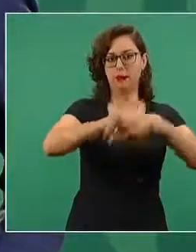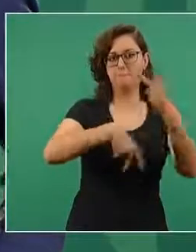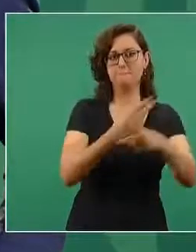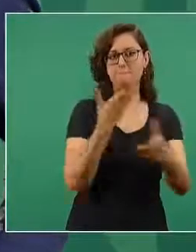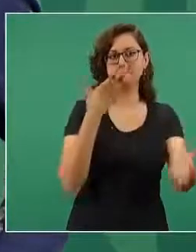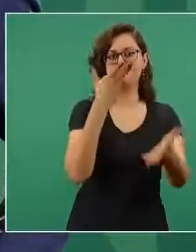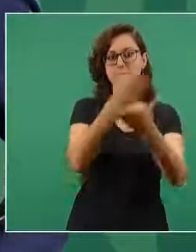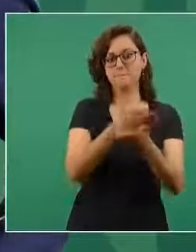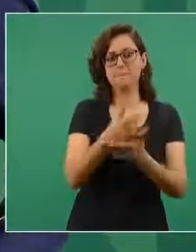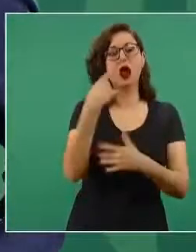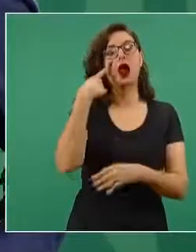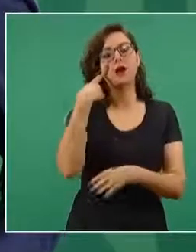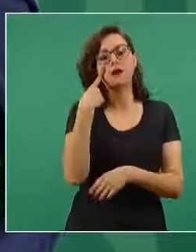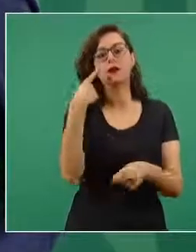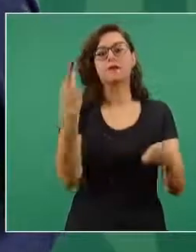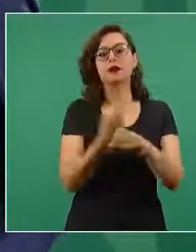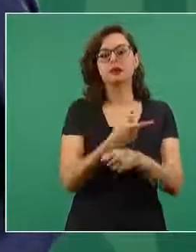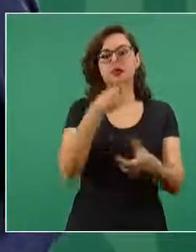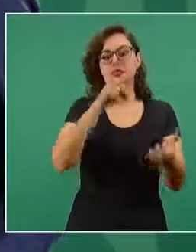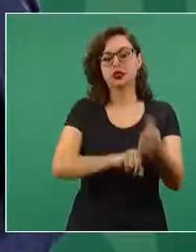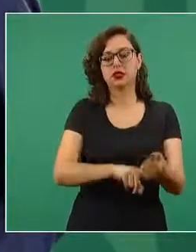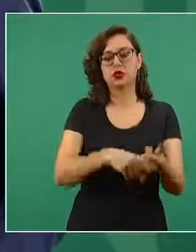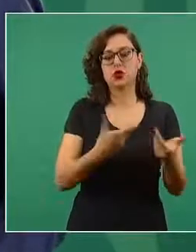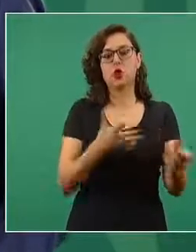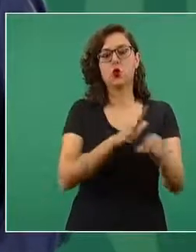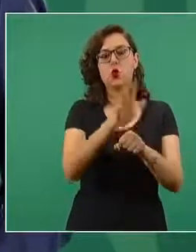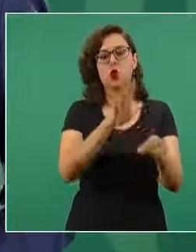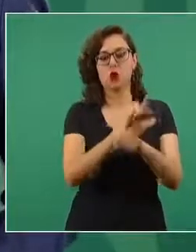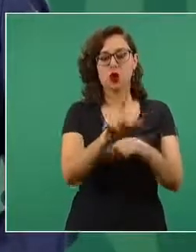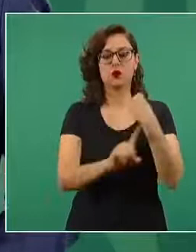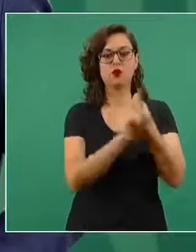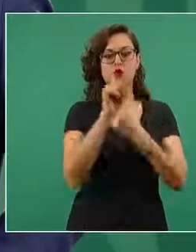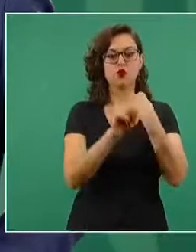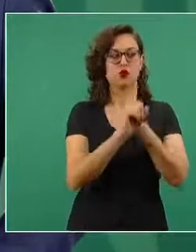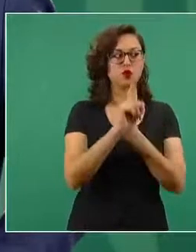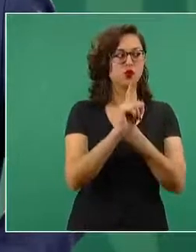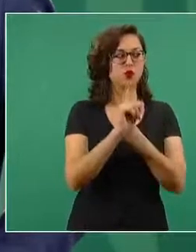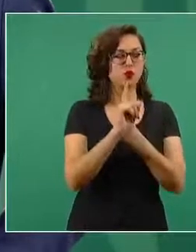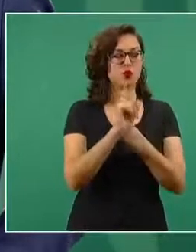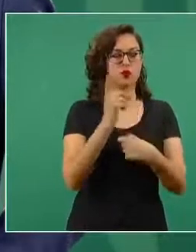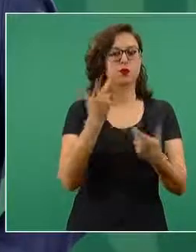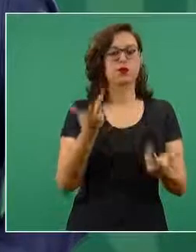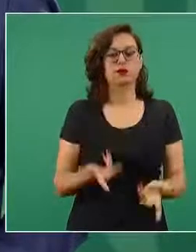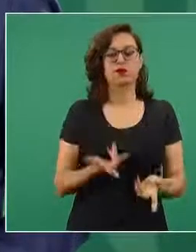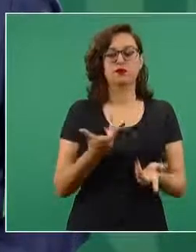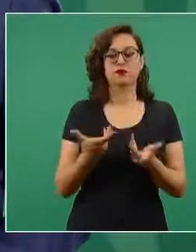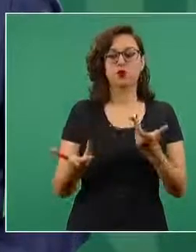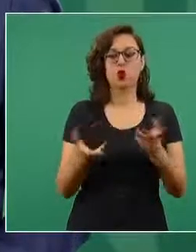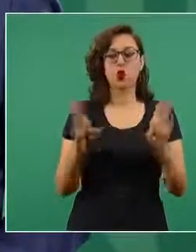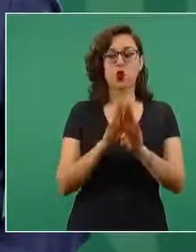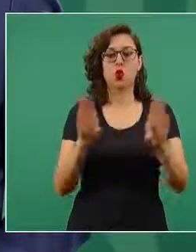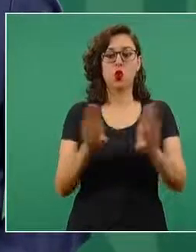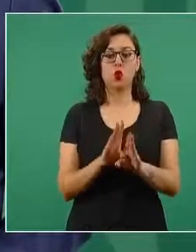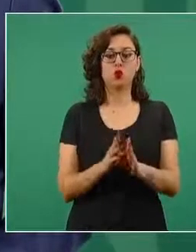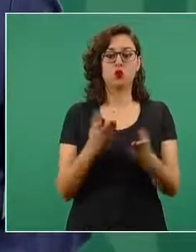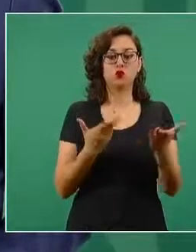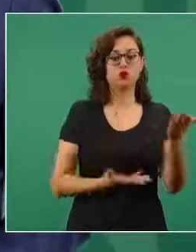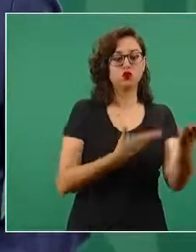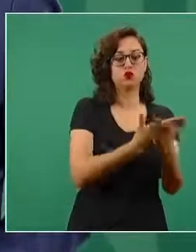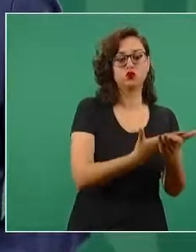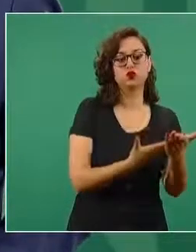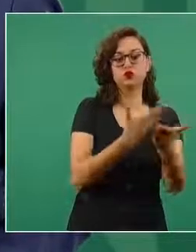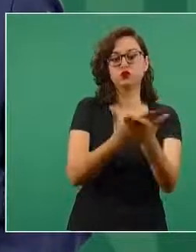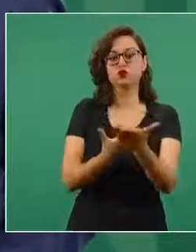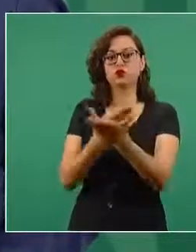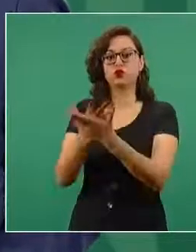este problema y nos presente alternativas. Ese